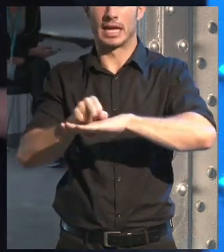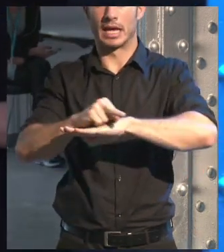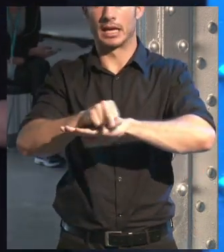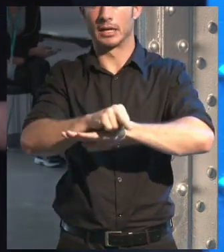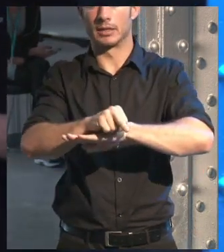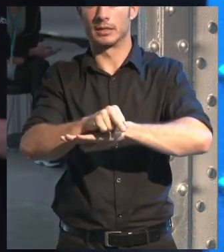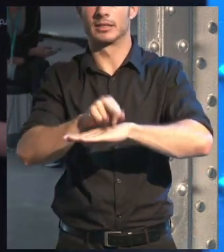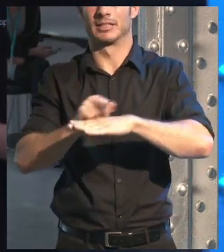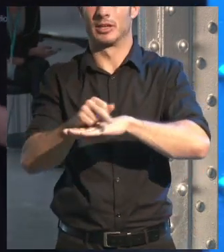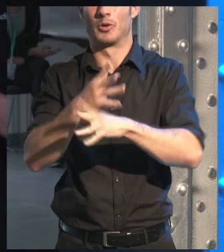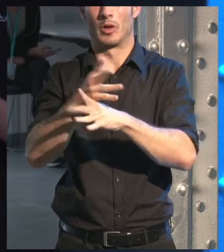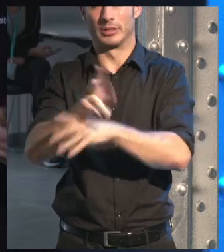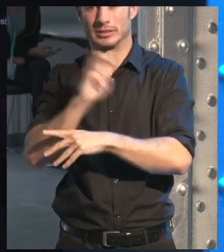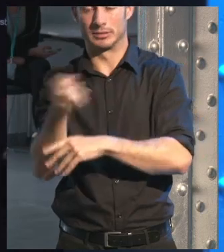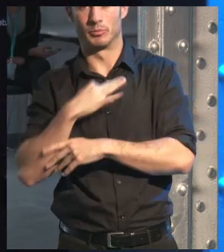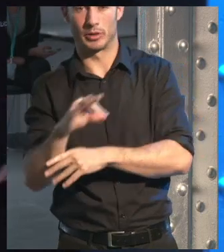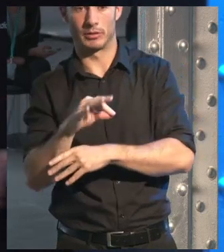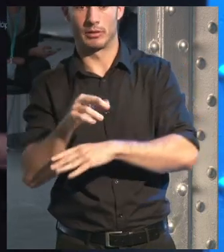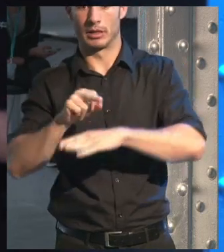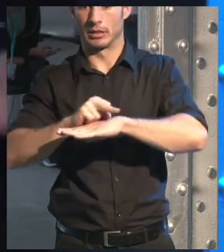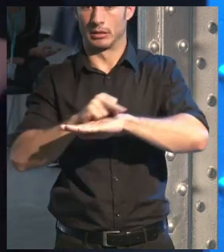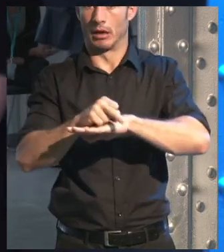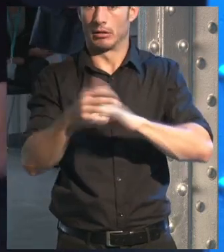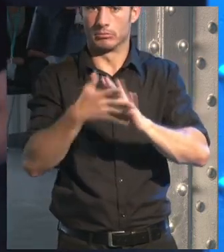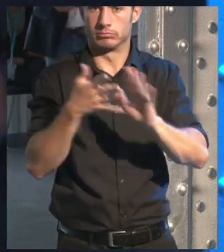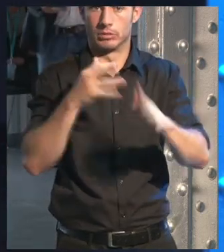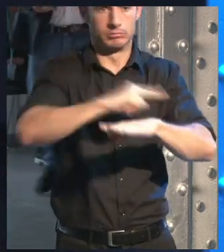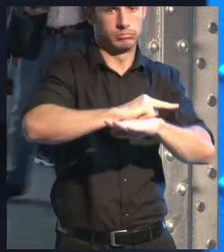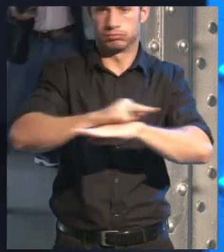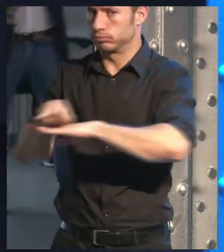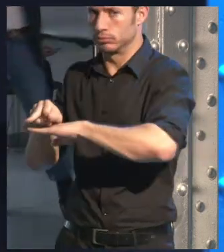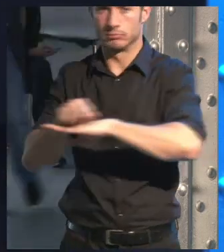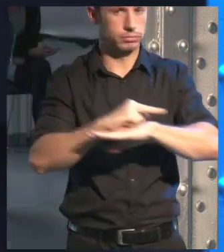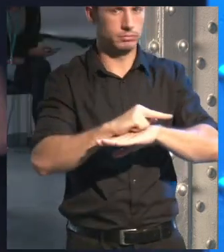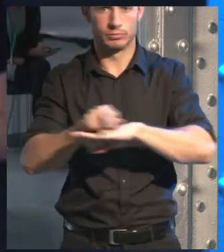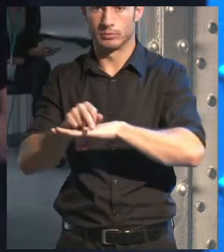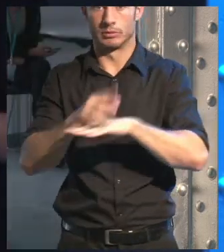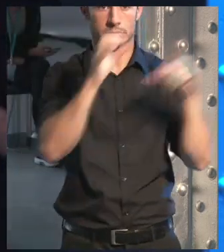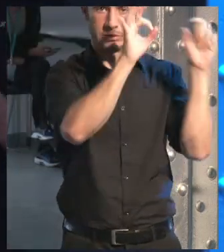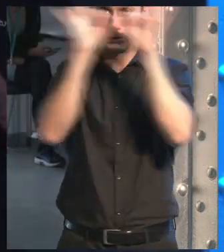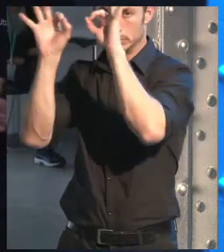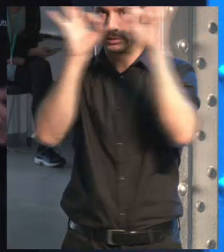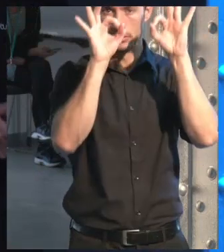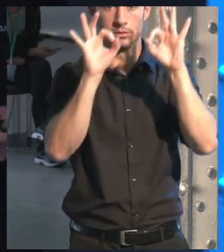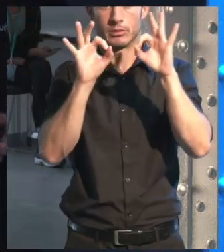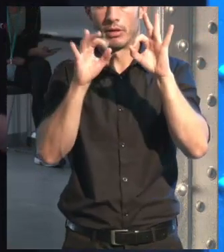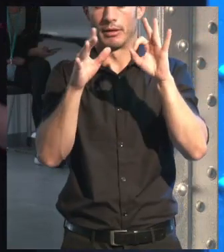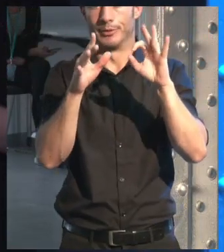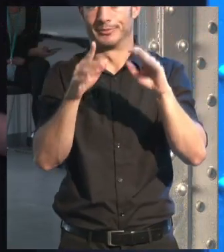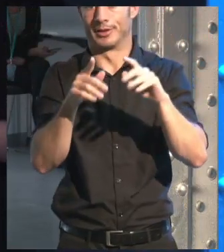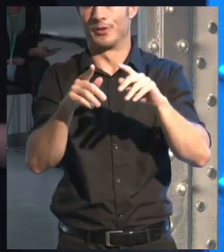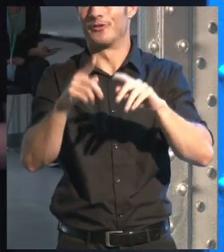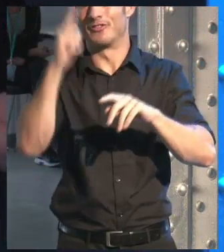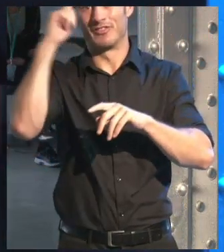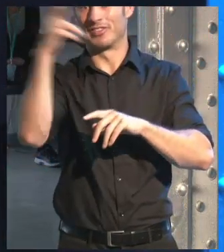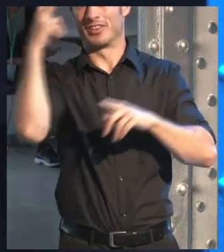el multijugador, y el tanque imaginado pues va rápido, va girando, miras para adelante a la vez que giras, o sea, hay que llevar mucho cuidado para que no maree. Y